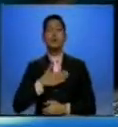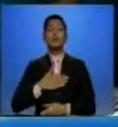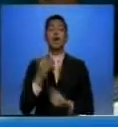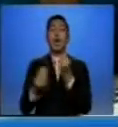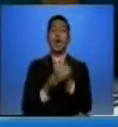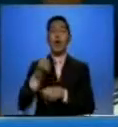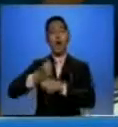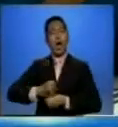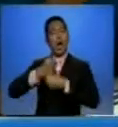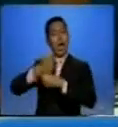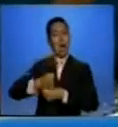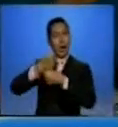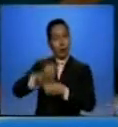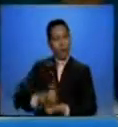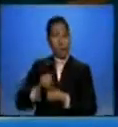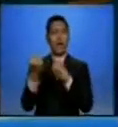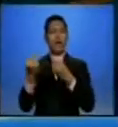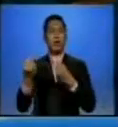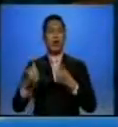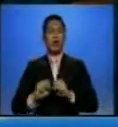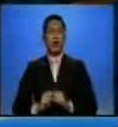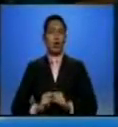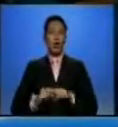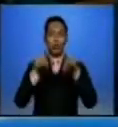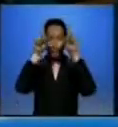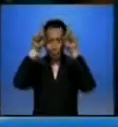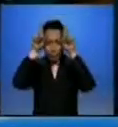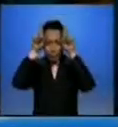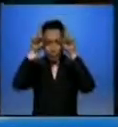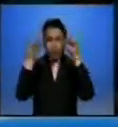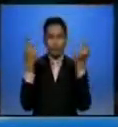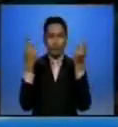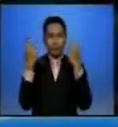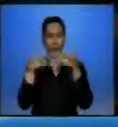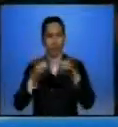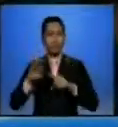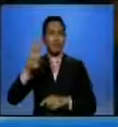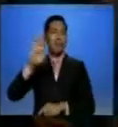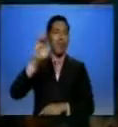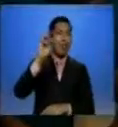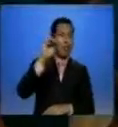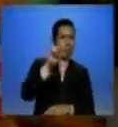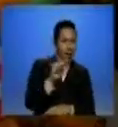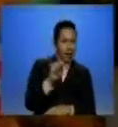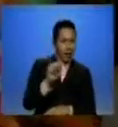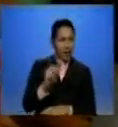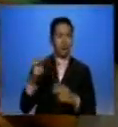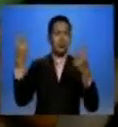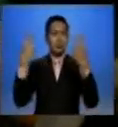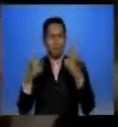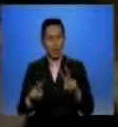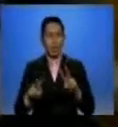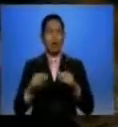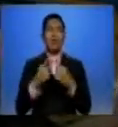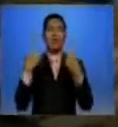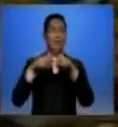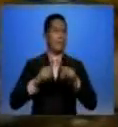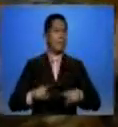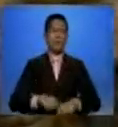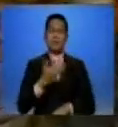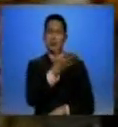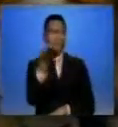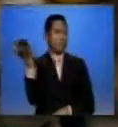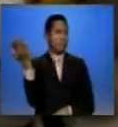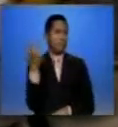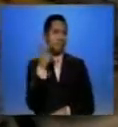caballo, caballo, Batman. Y los que están, hoy se de moda, son todos los que están ahí al